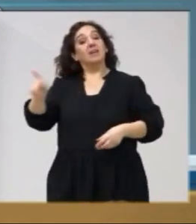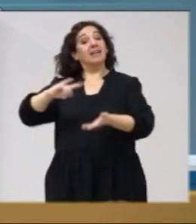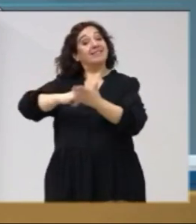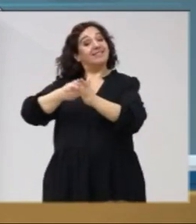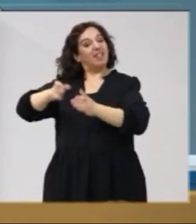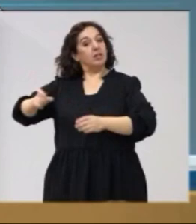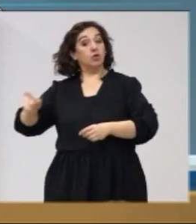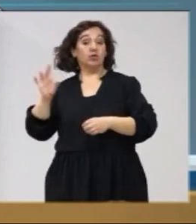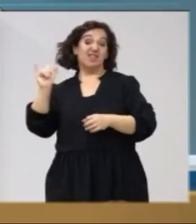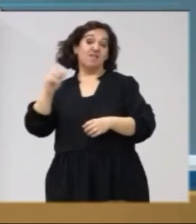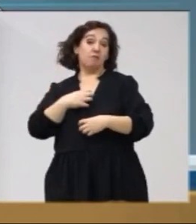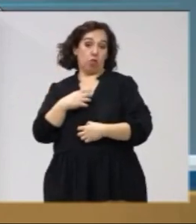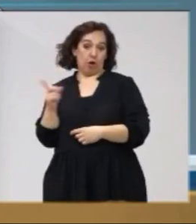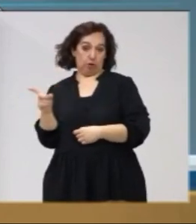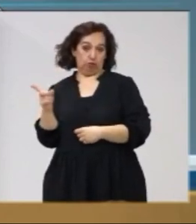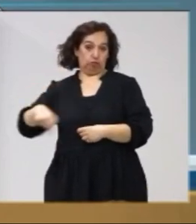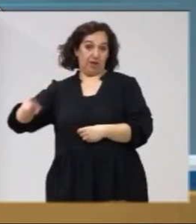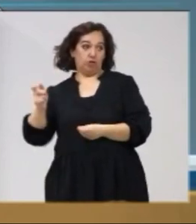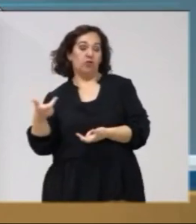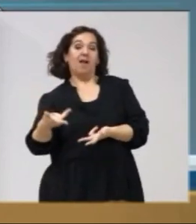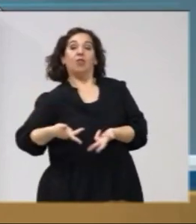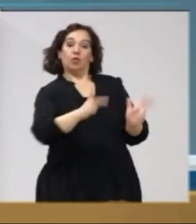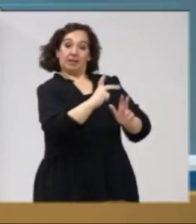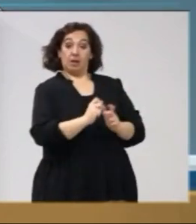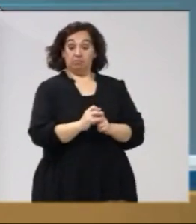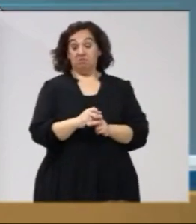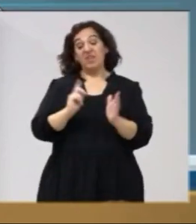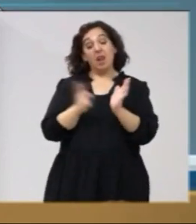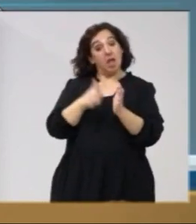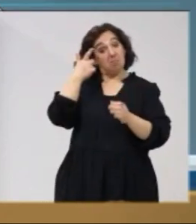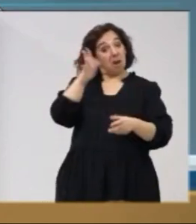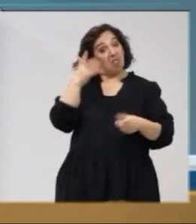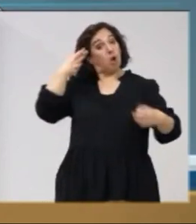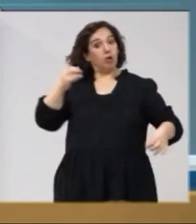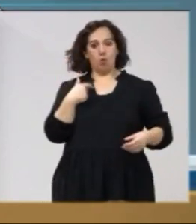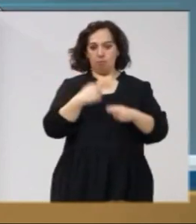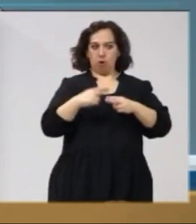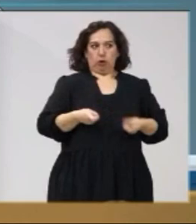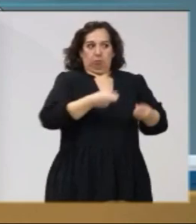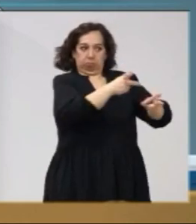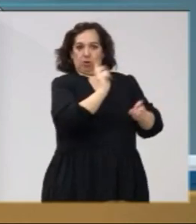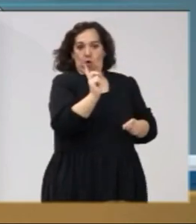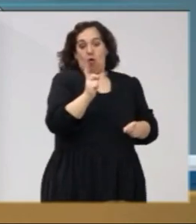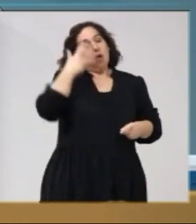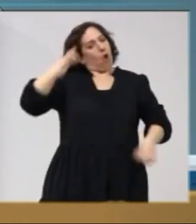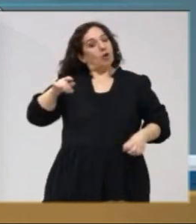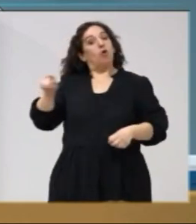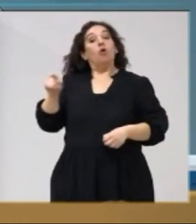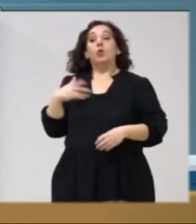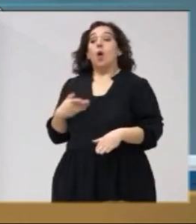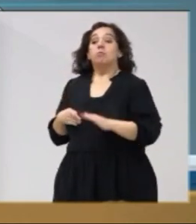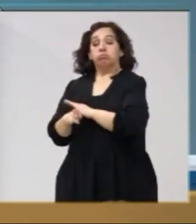técnicos y los funcionarios. En principio, parece la ley muy lógica que no sean los políticos, sino aquellos que han accedido a un cargo